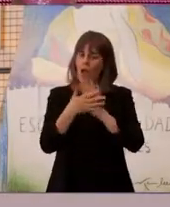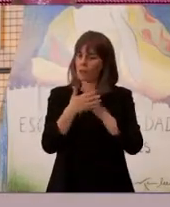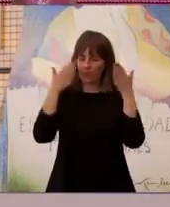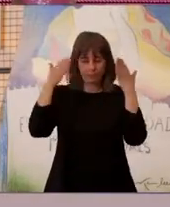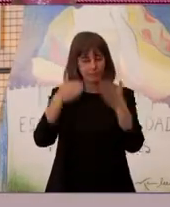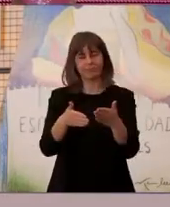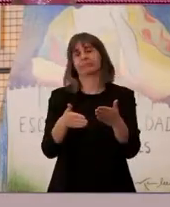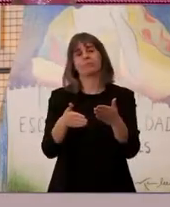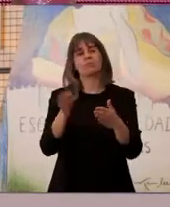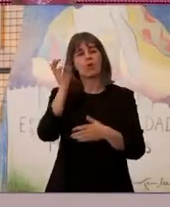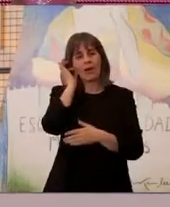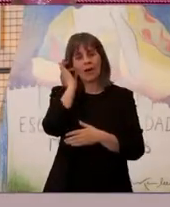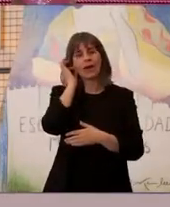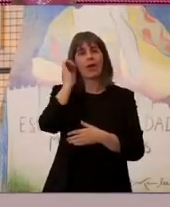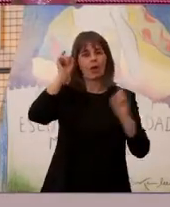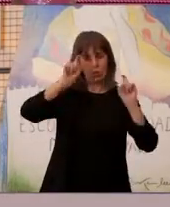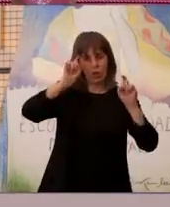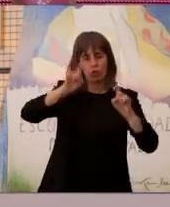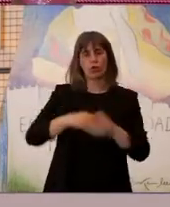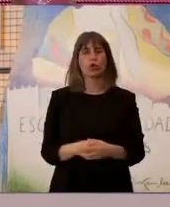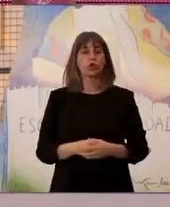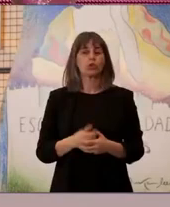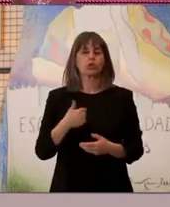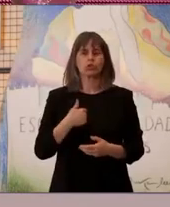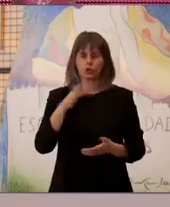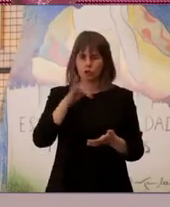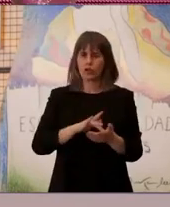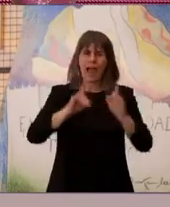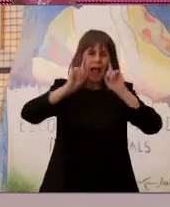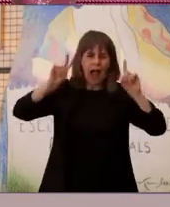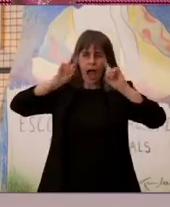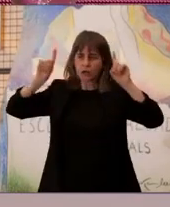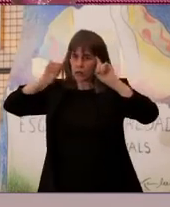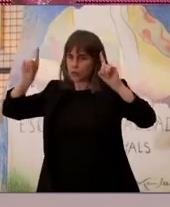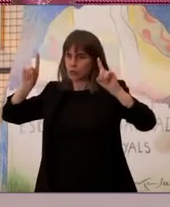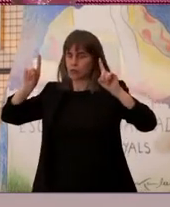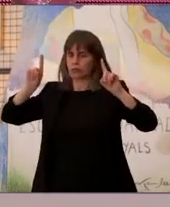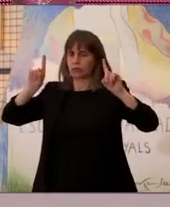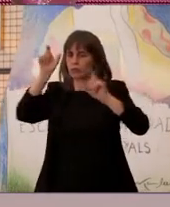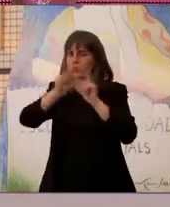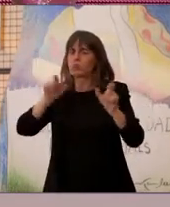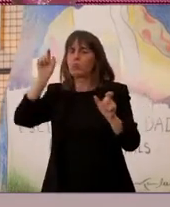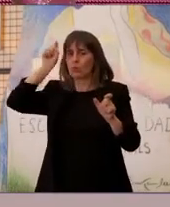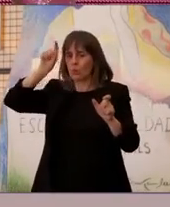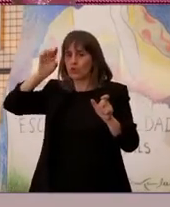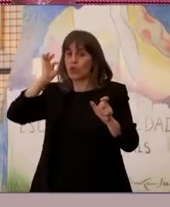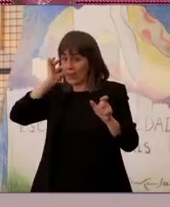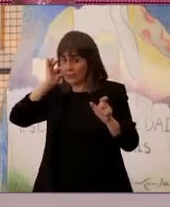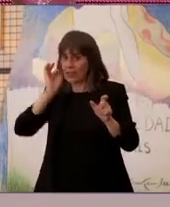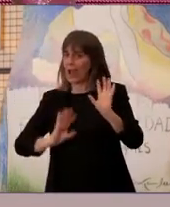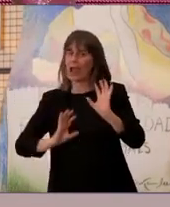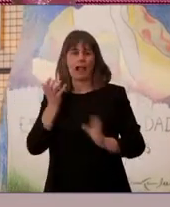entonces he visto demasiados casos de maestras quemadas lo que se llama quemadas